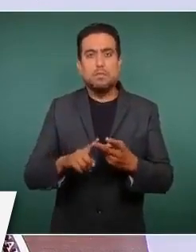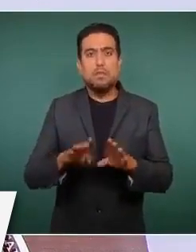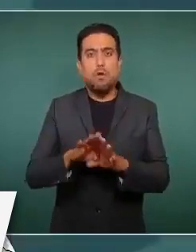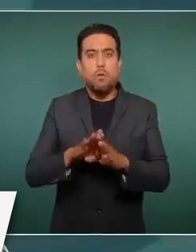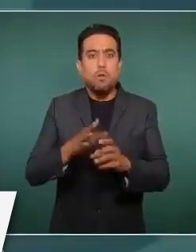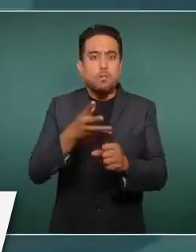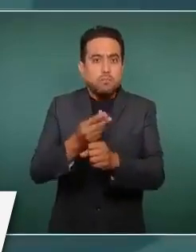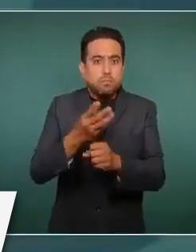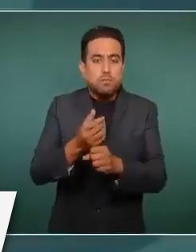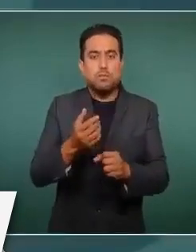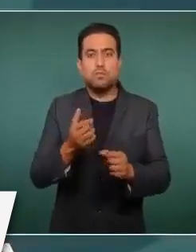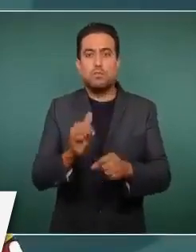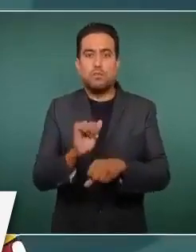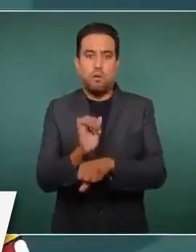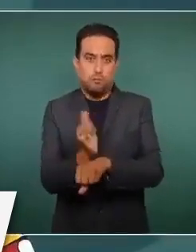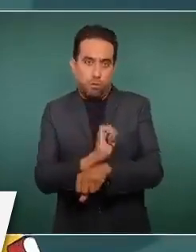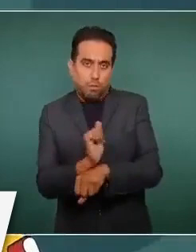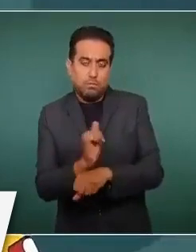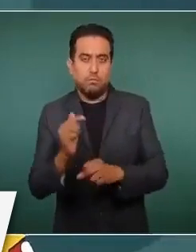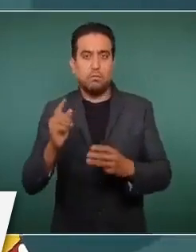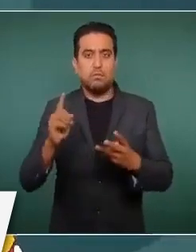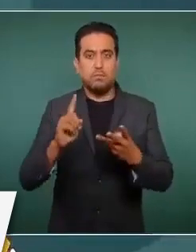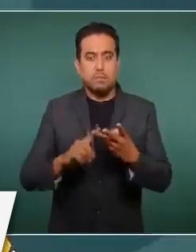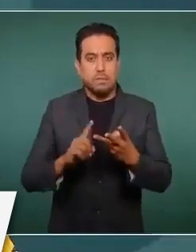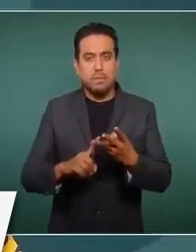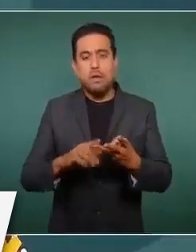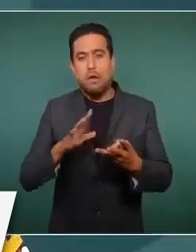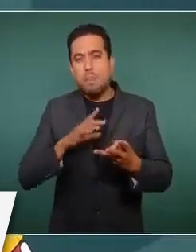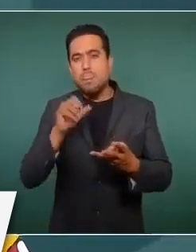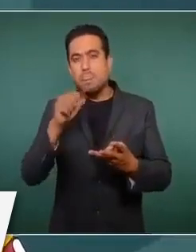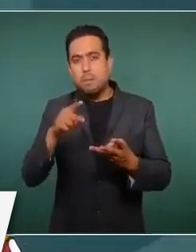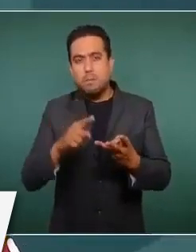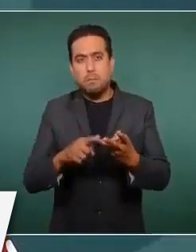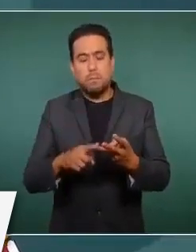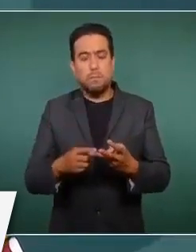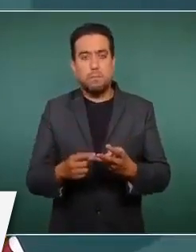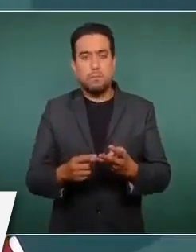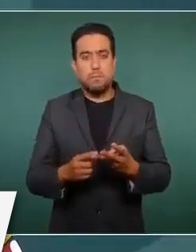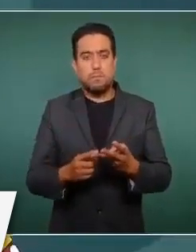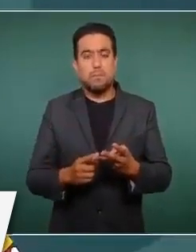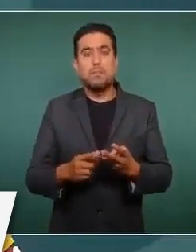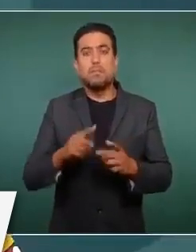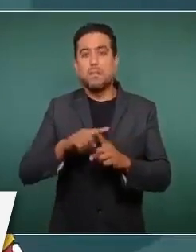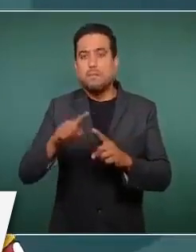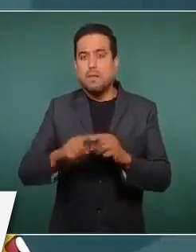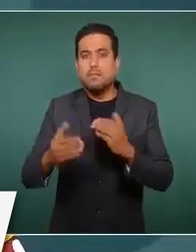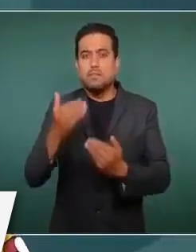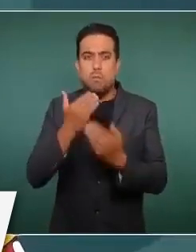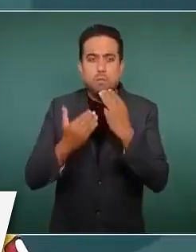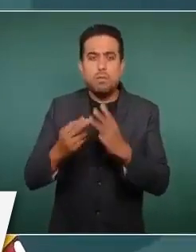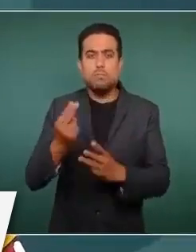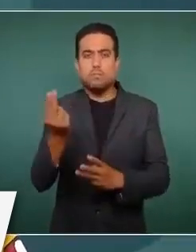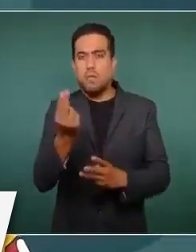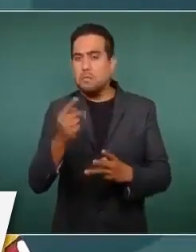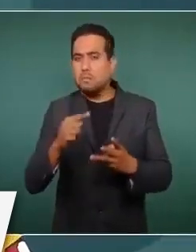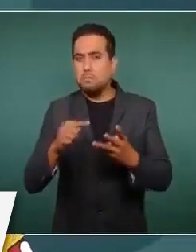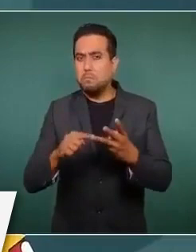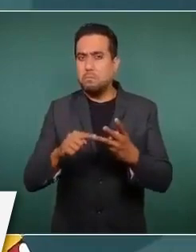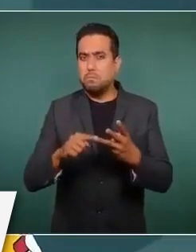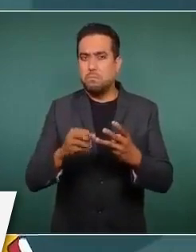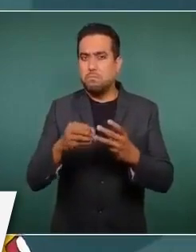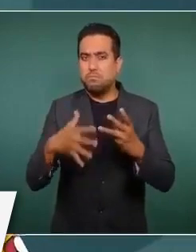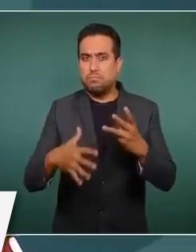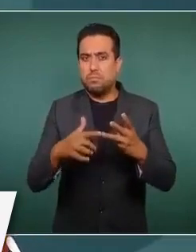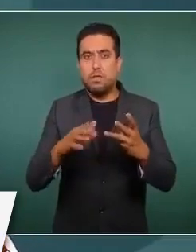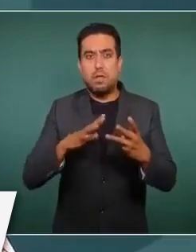mantenimiento de vehículos, que atiende la parte de abastecimiento de víveres. Aquí hay la